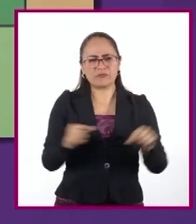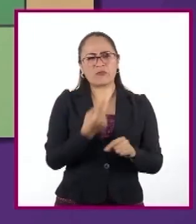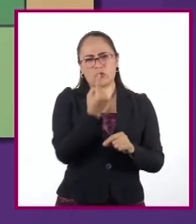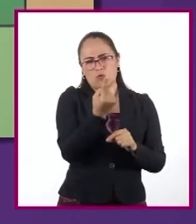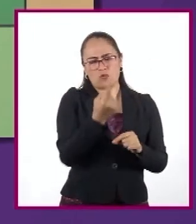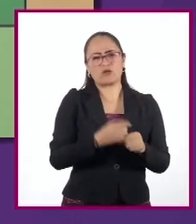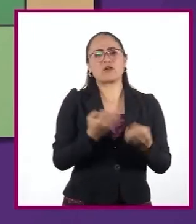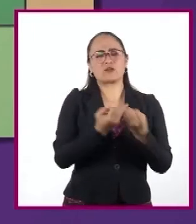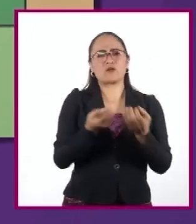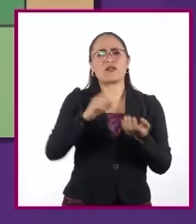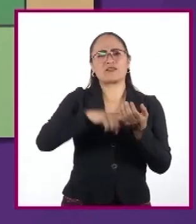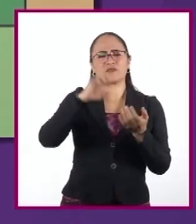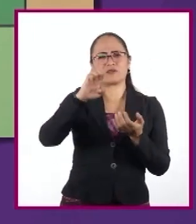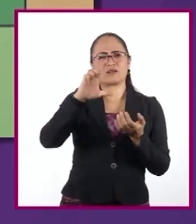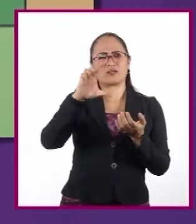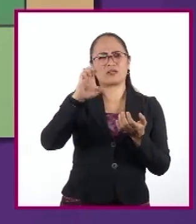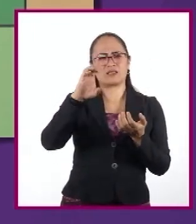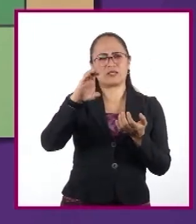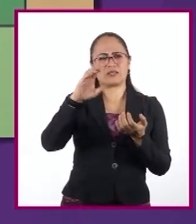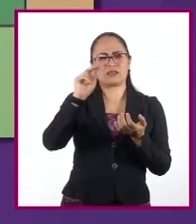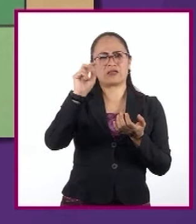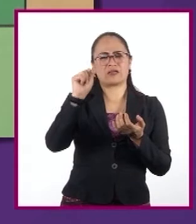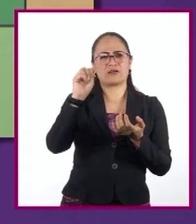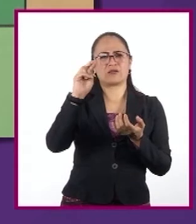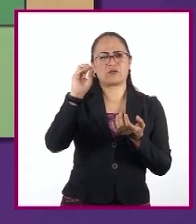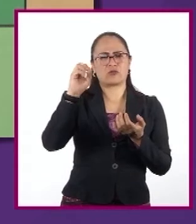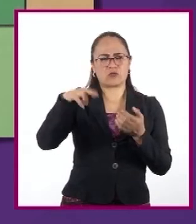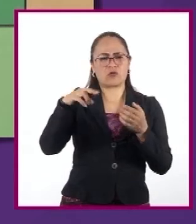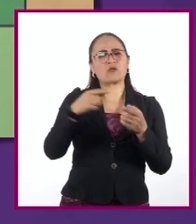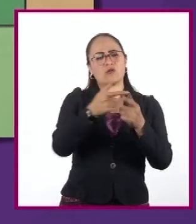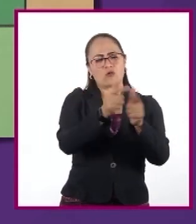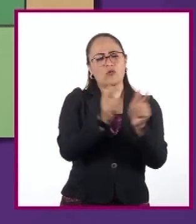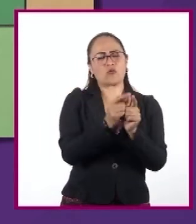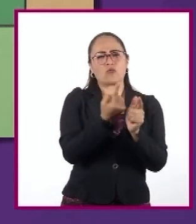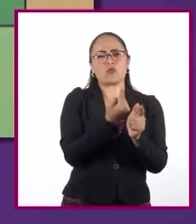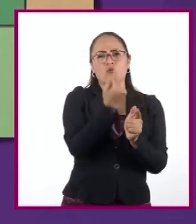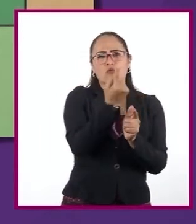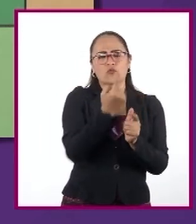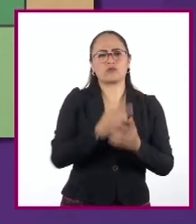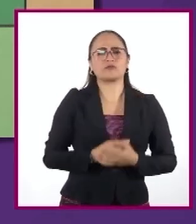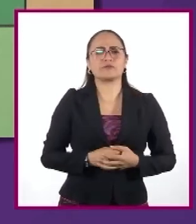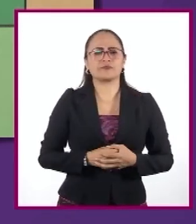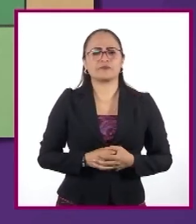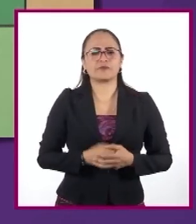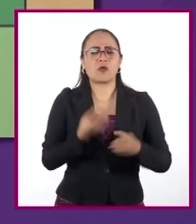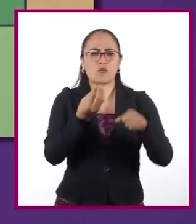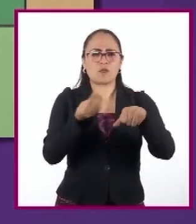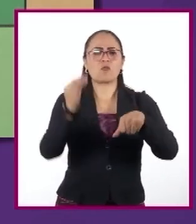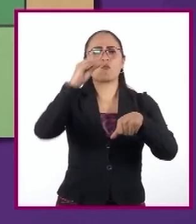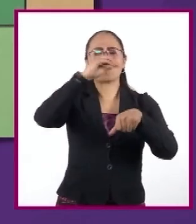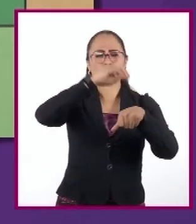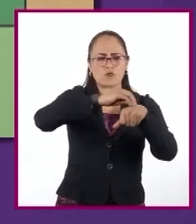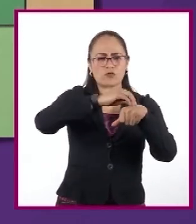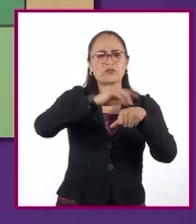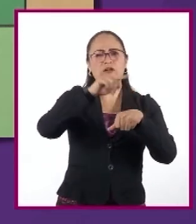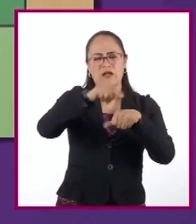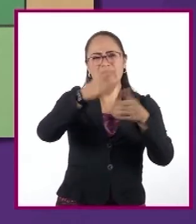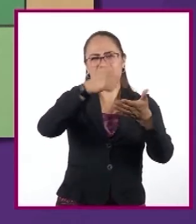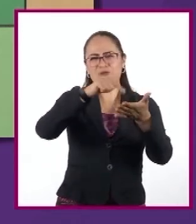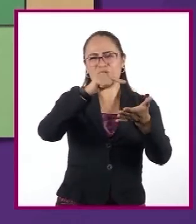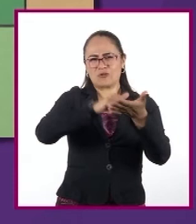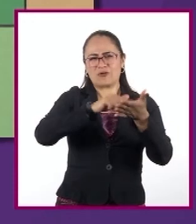solo electrón, este se ubicará en el grupo 1. Lo colocaremos en el espacio que le